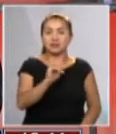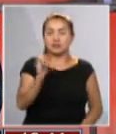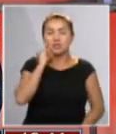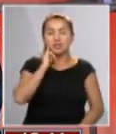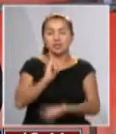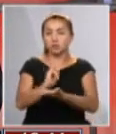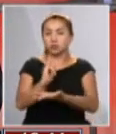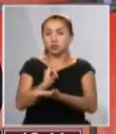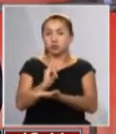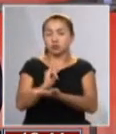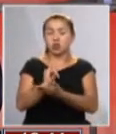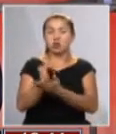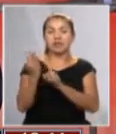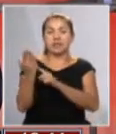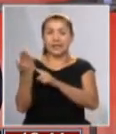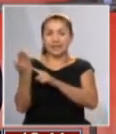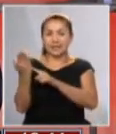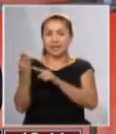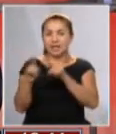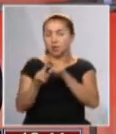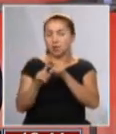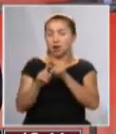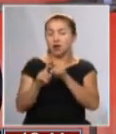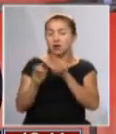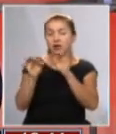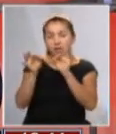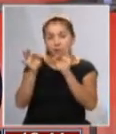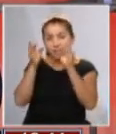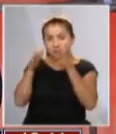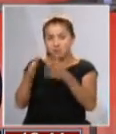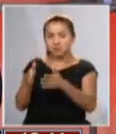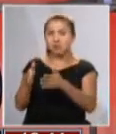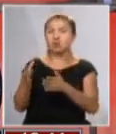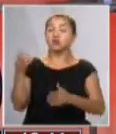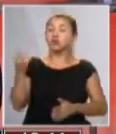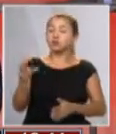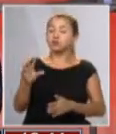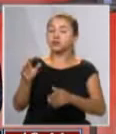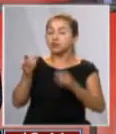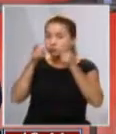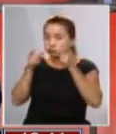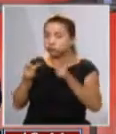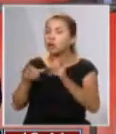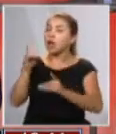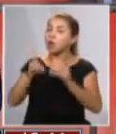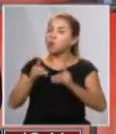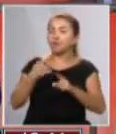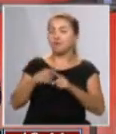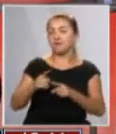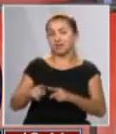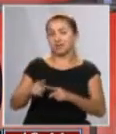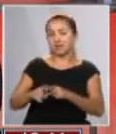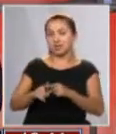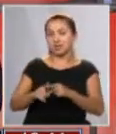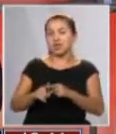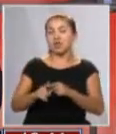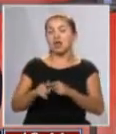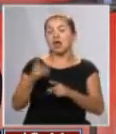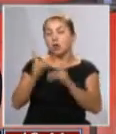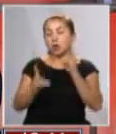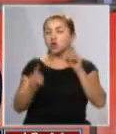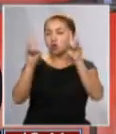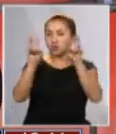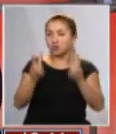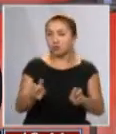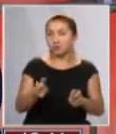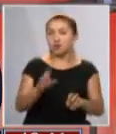institución bastante técnica, una materia muy específica y solamente es fiscalizado en algunas medidas o en algunas materias por